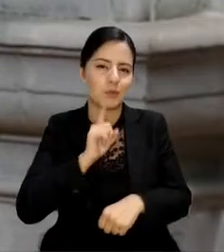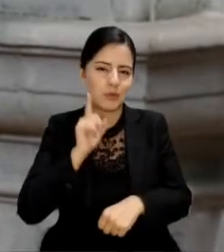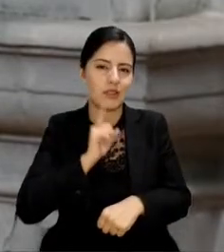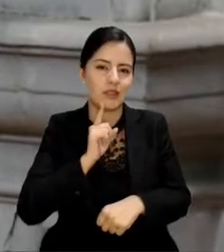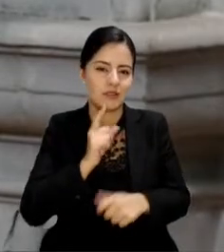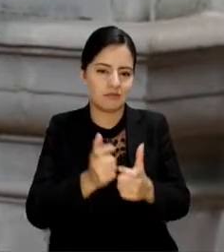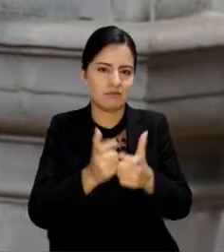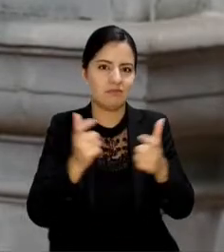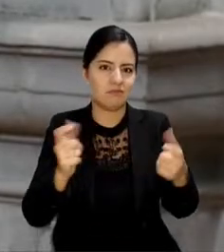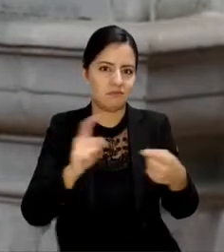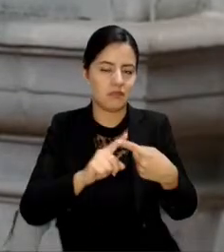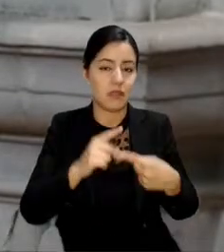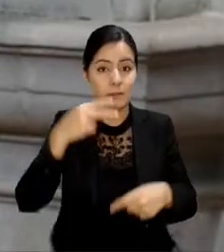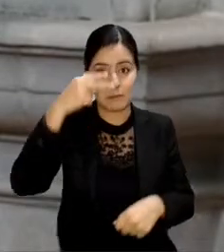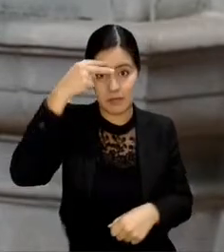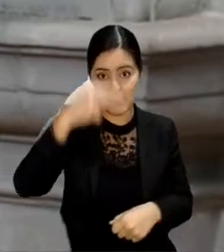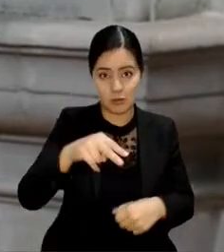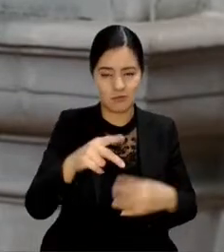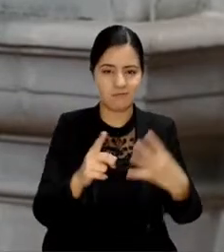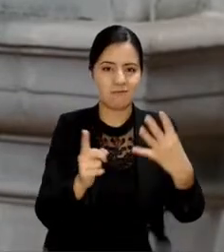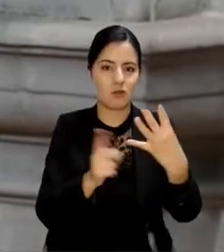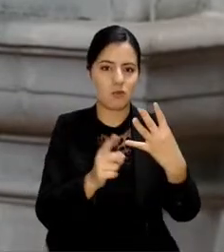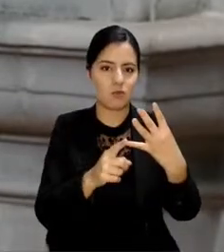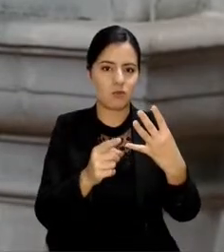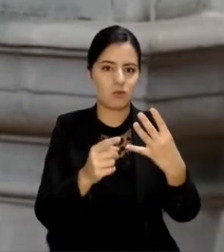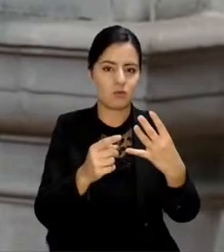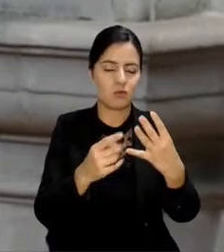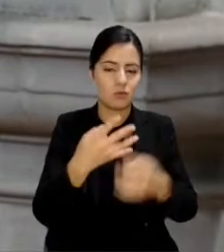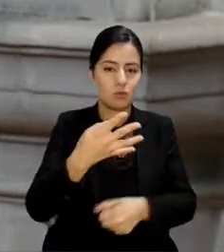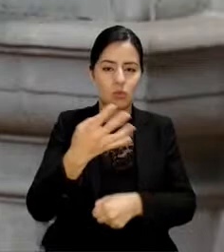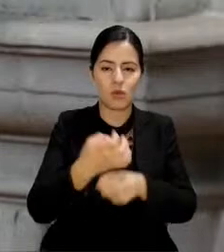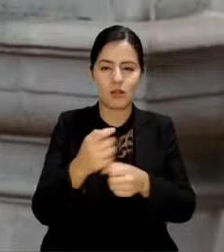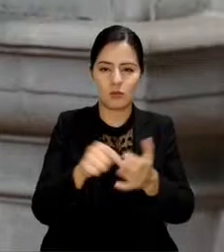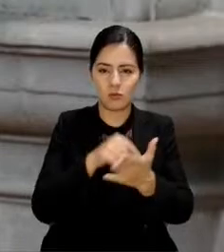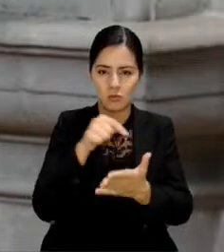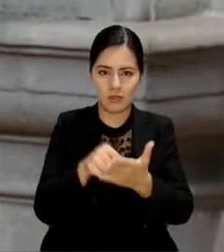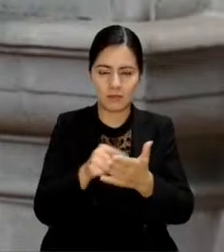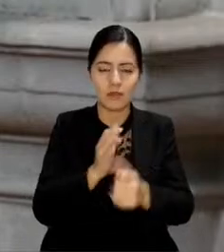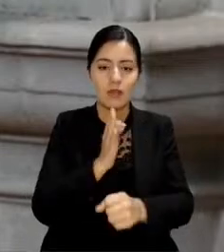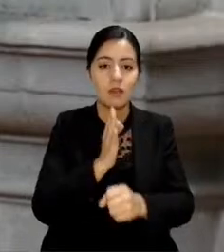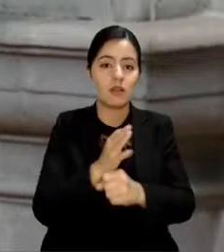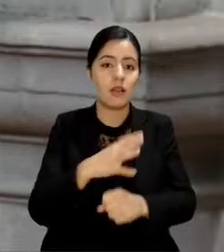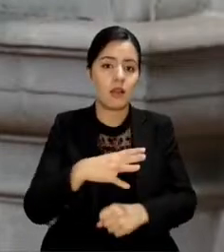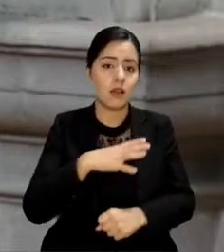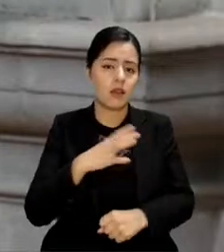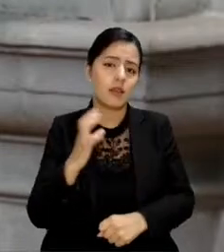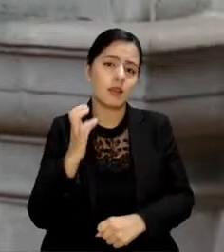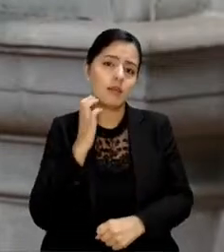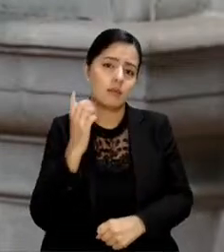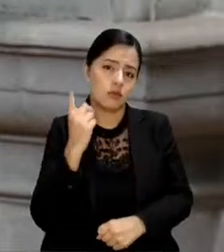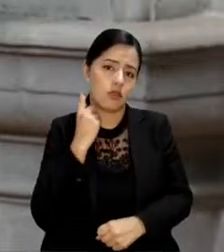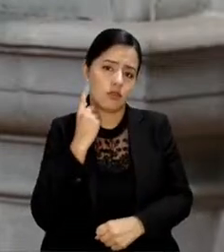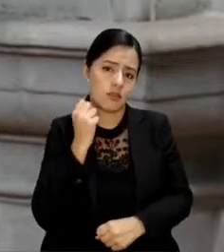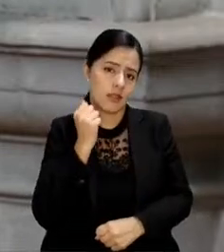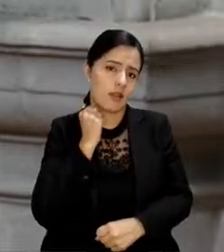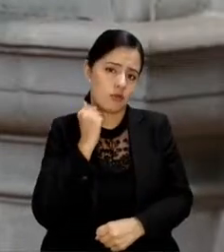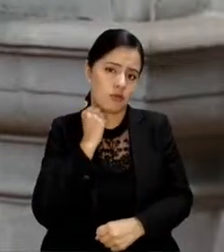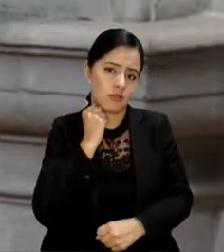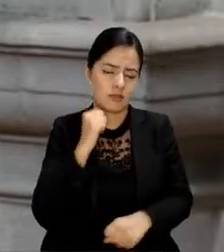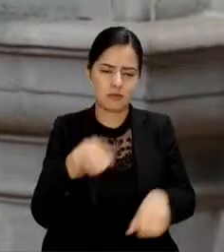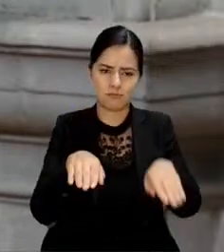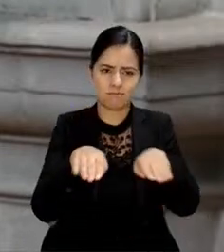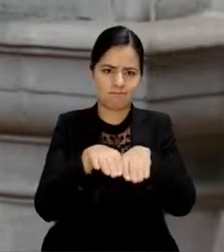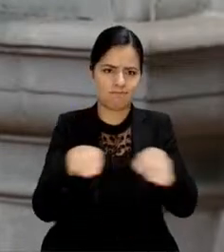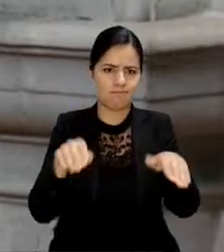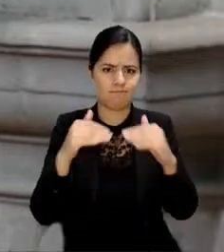parlamentos unicamerales. México ocupa el cuarto lugar. Actualmente contamos con un Congreso de la Unión paritario, tanto